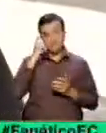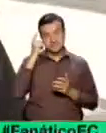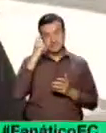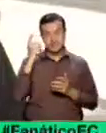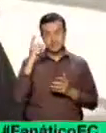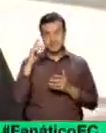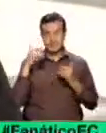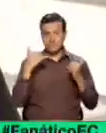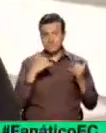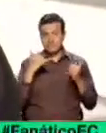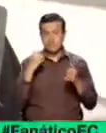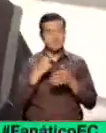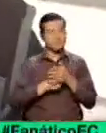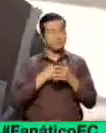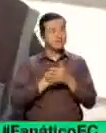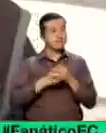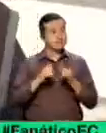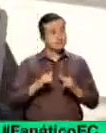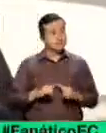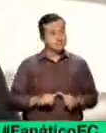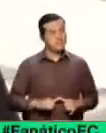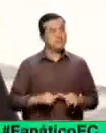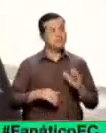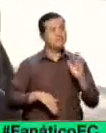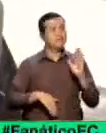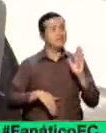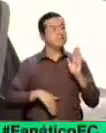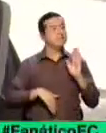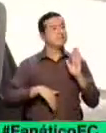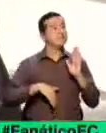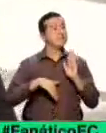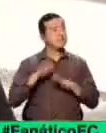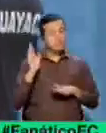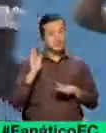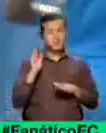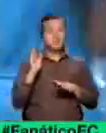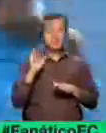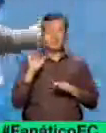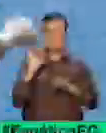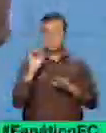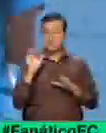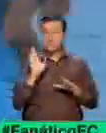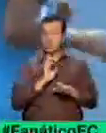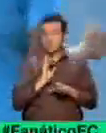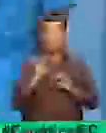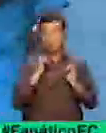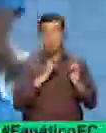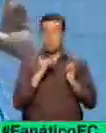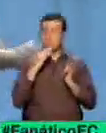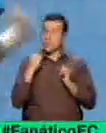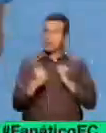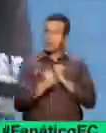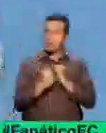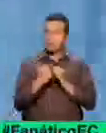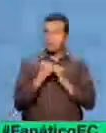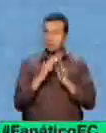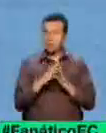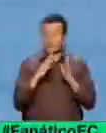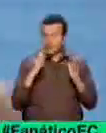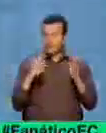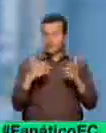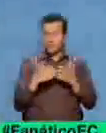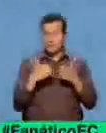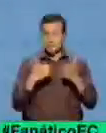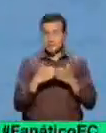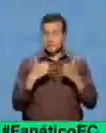venido trabajando para esto. Yo creo que lo que hemos estado trabajando con el profe nos va a servir mucho para sacar buenos resultados, aunque los equipos